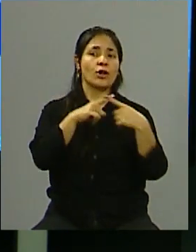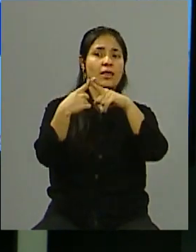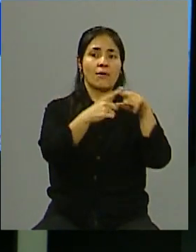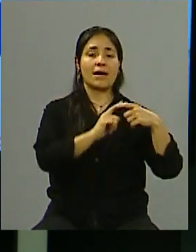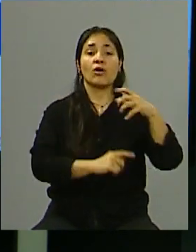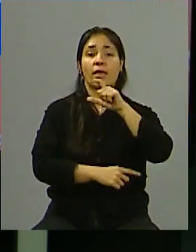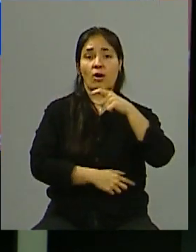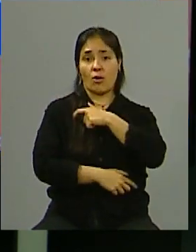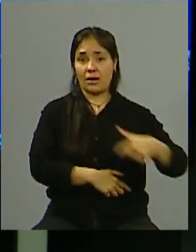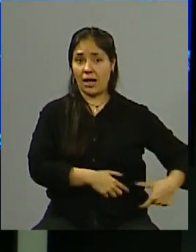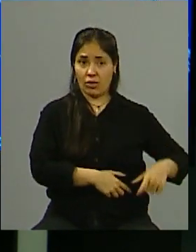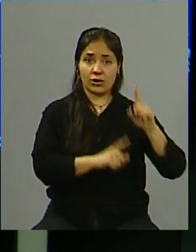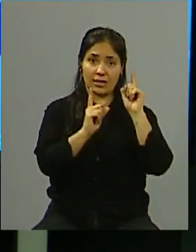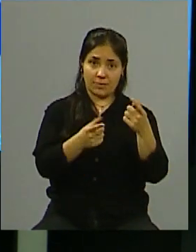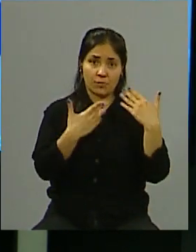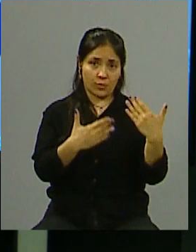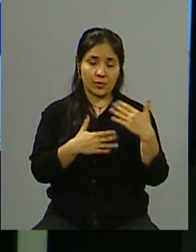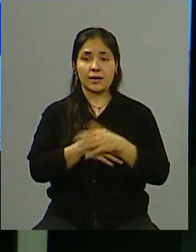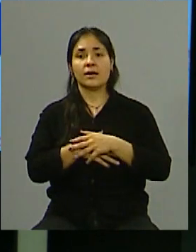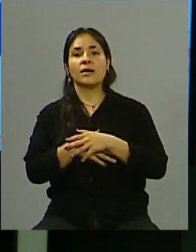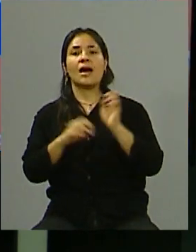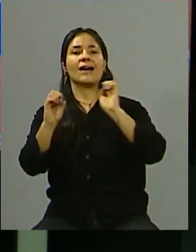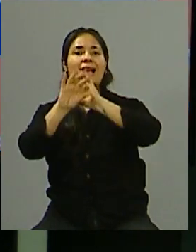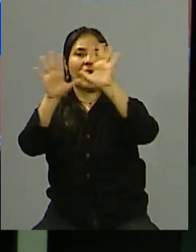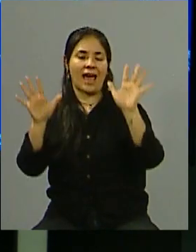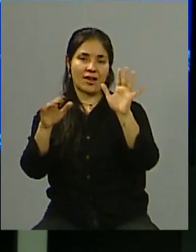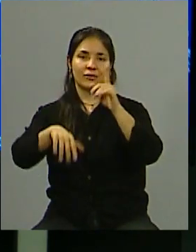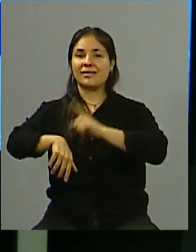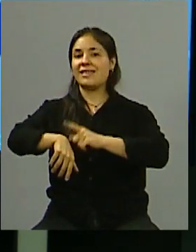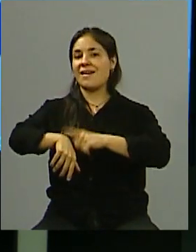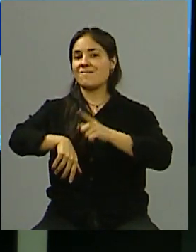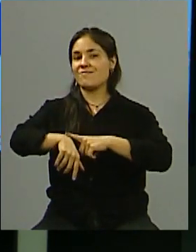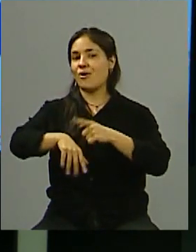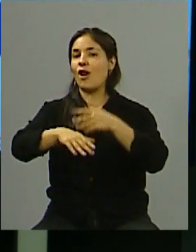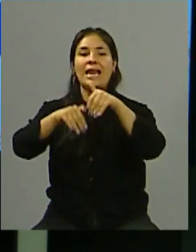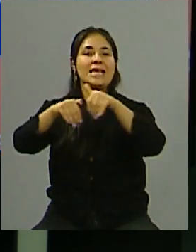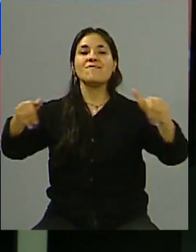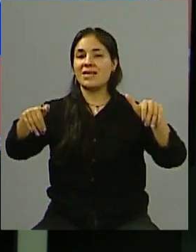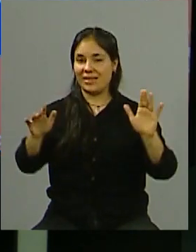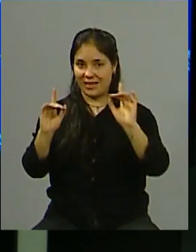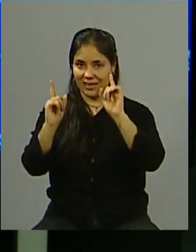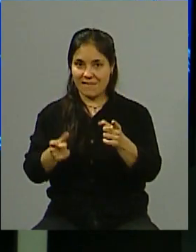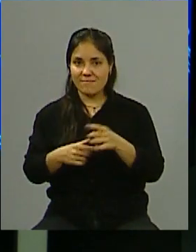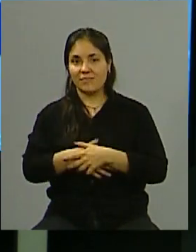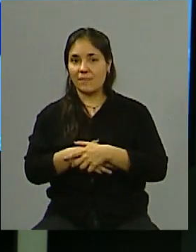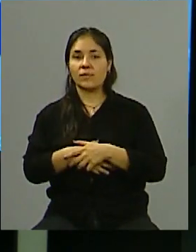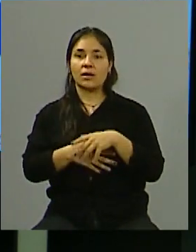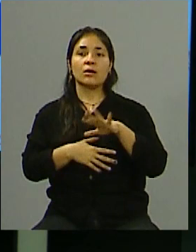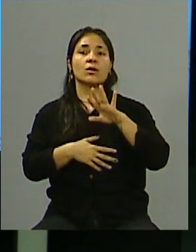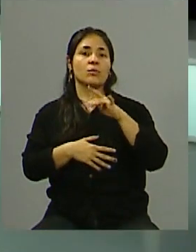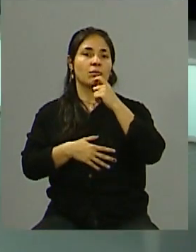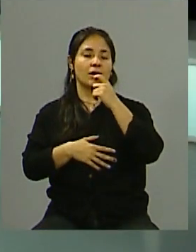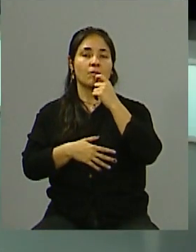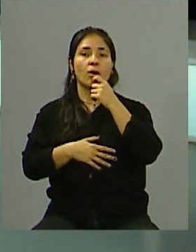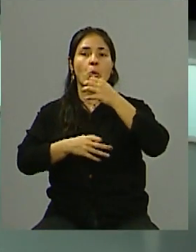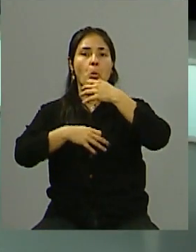¿no? Hay un límite muy claro que es el del tiempo, ¿no? Entonces, es muy difícil poder desarrollar cualquier tipo